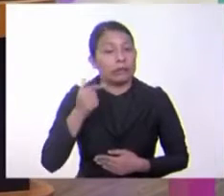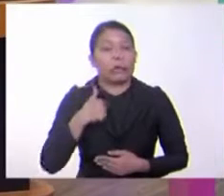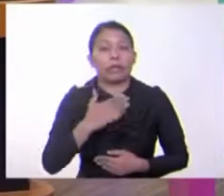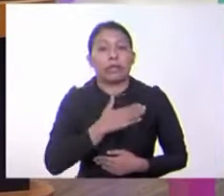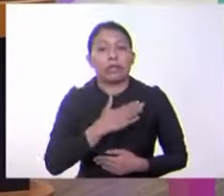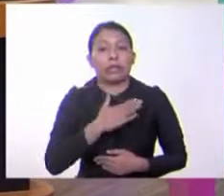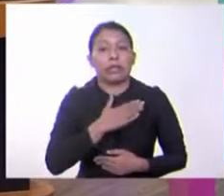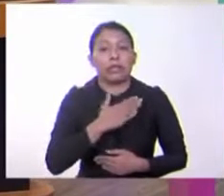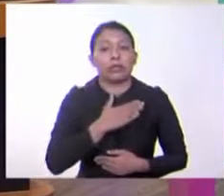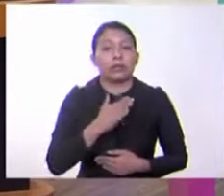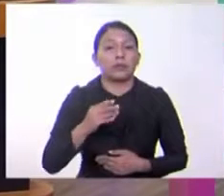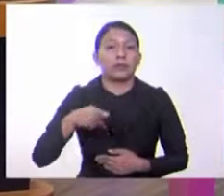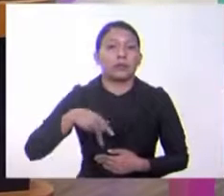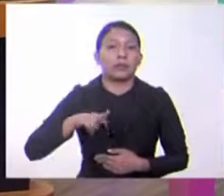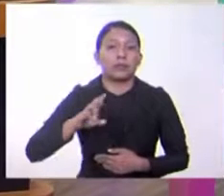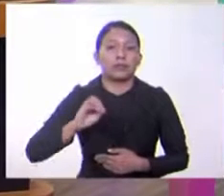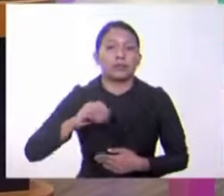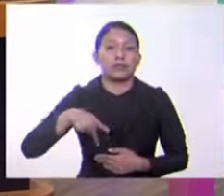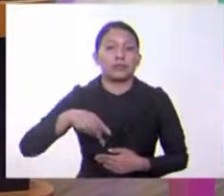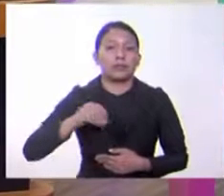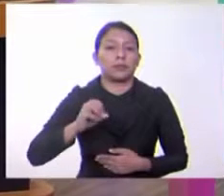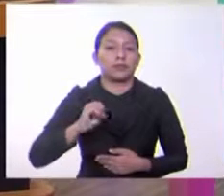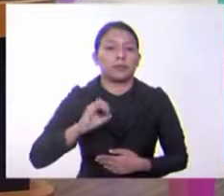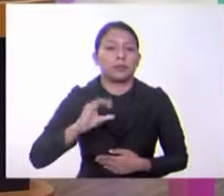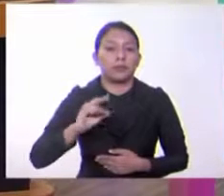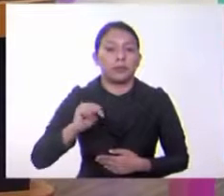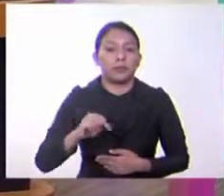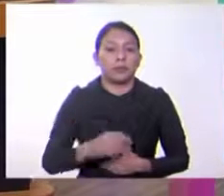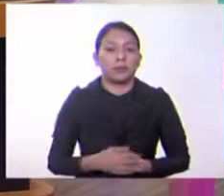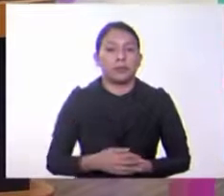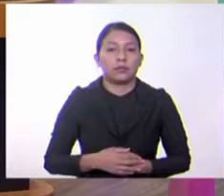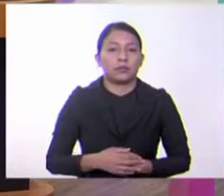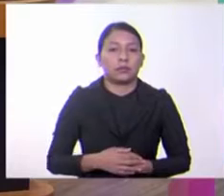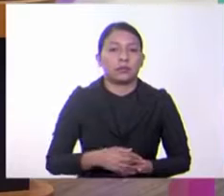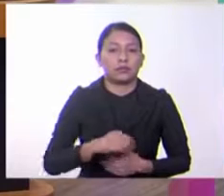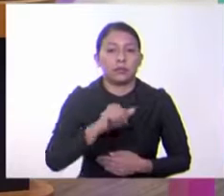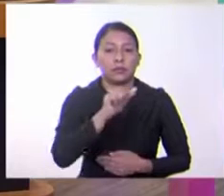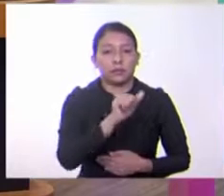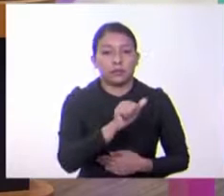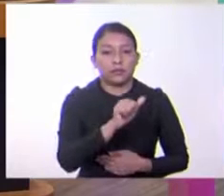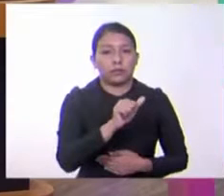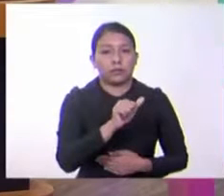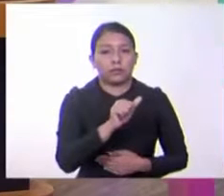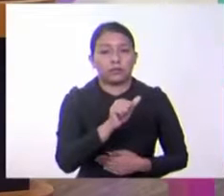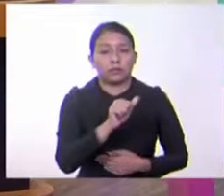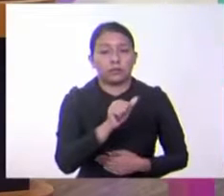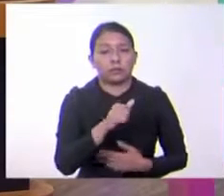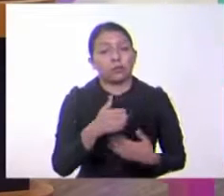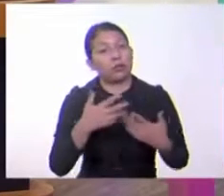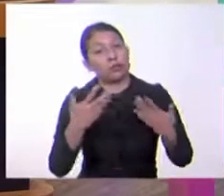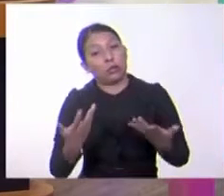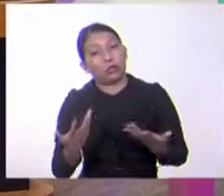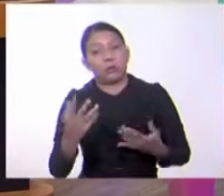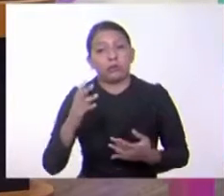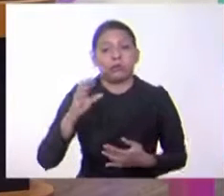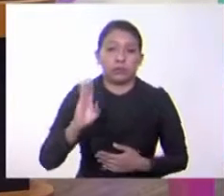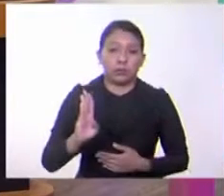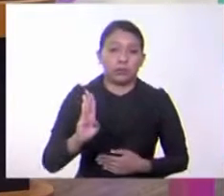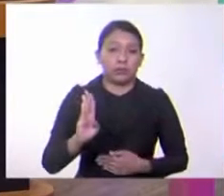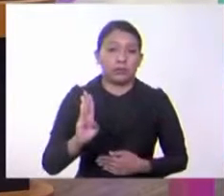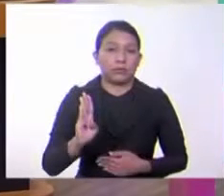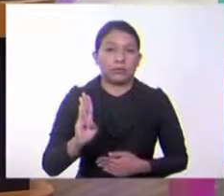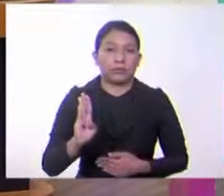una proposición, si A, entonces B,